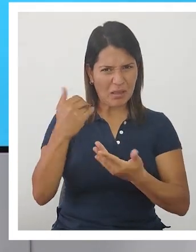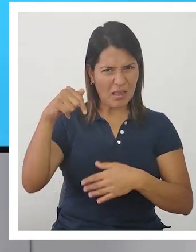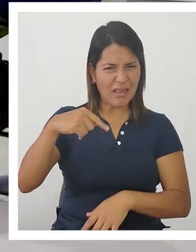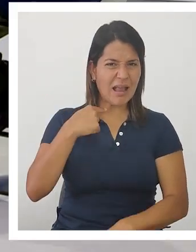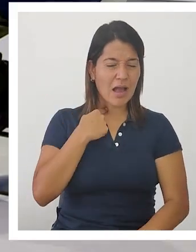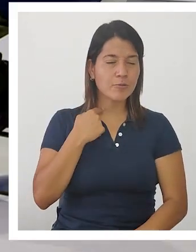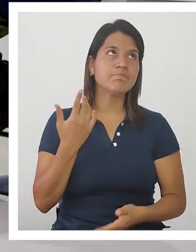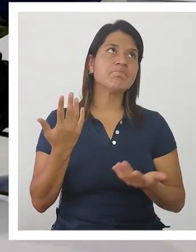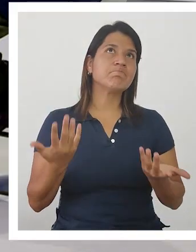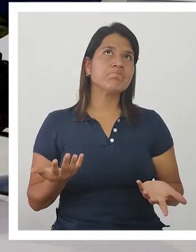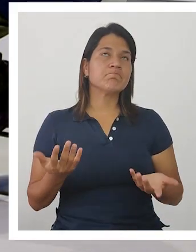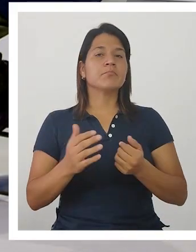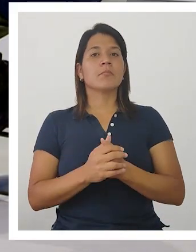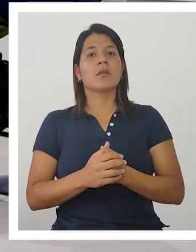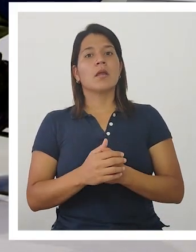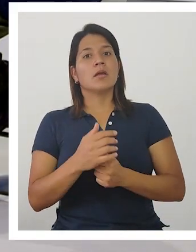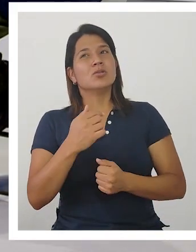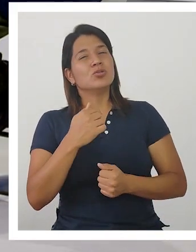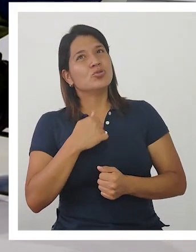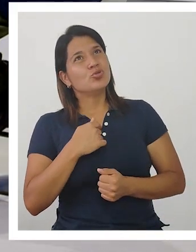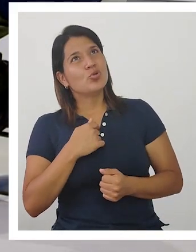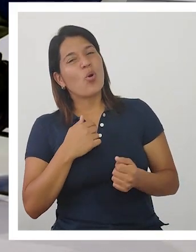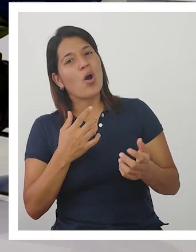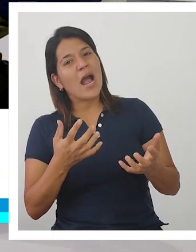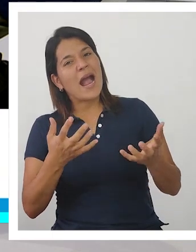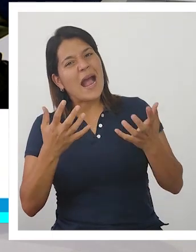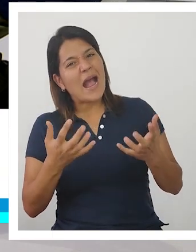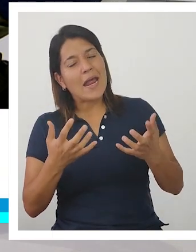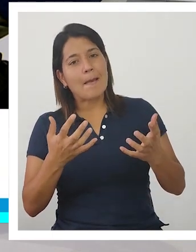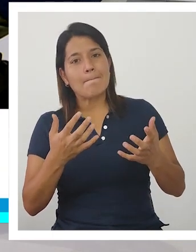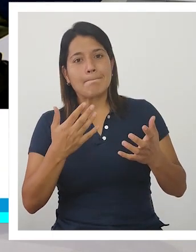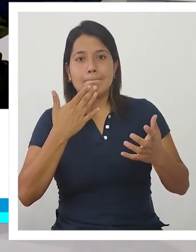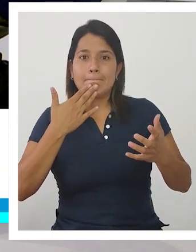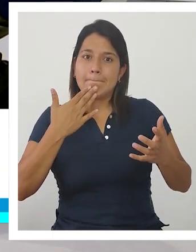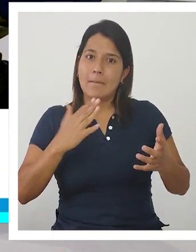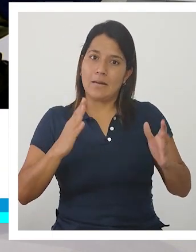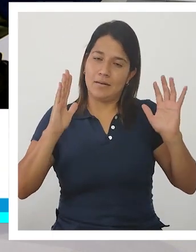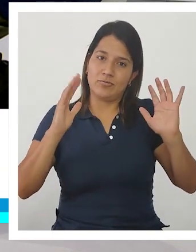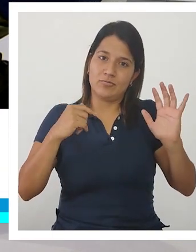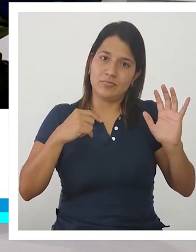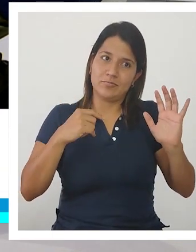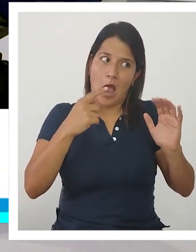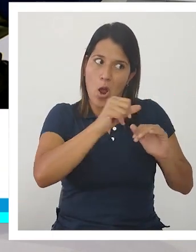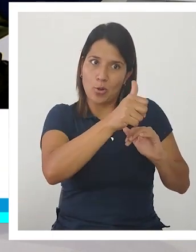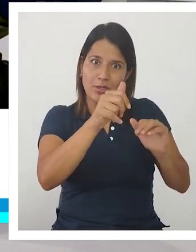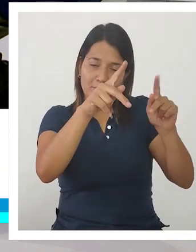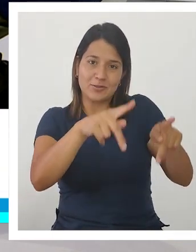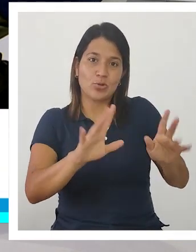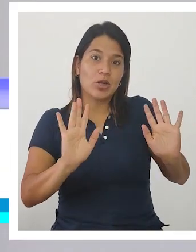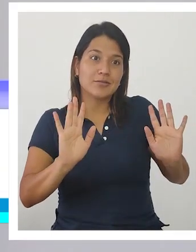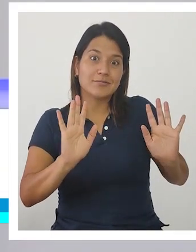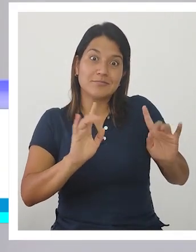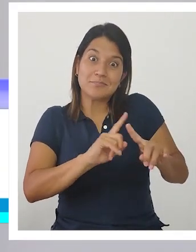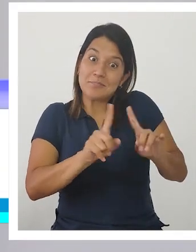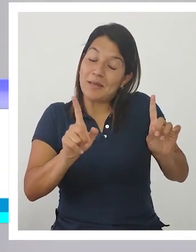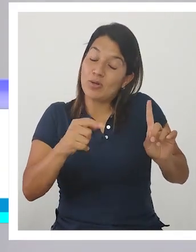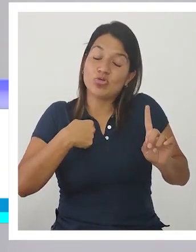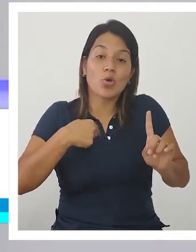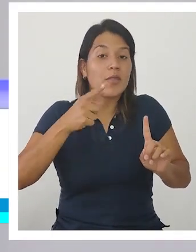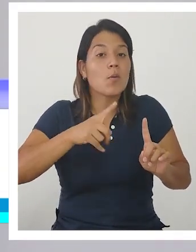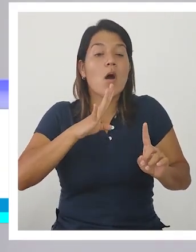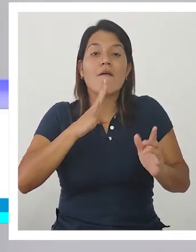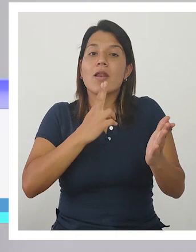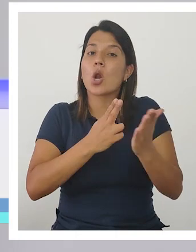Voy a caer mal en ciertos sectores, pero hay que hablar las cosas como son.